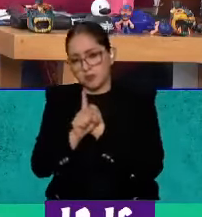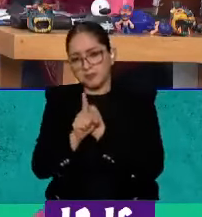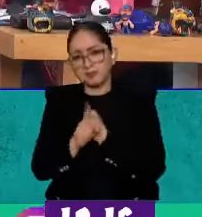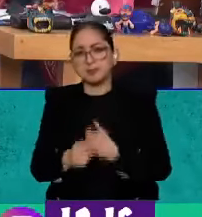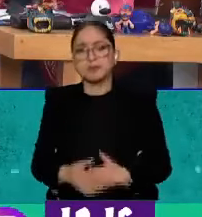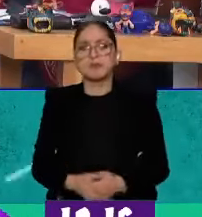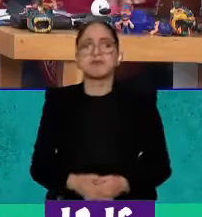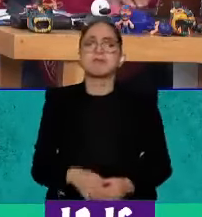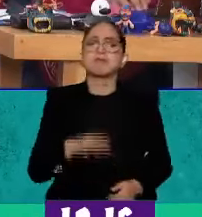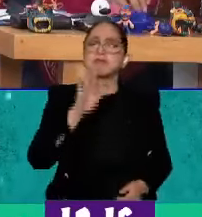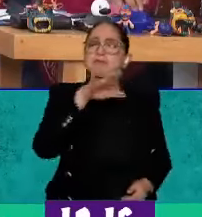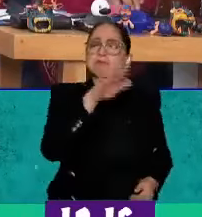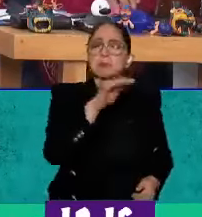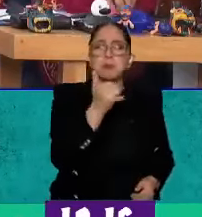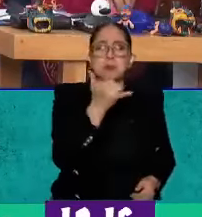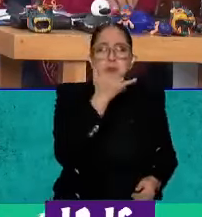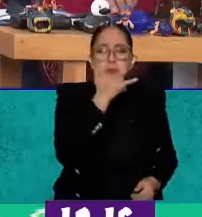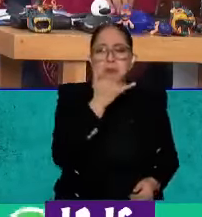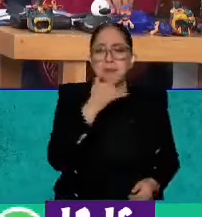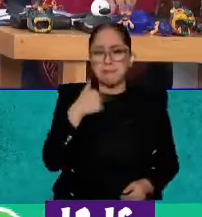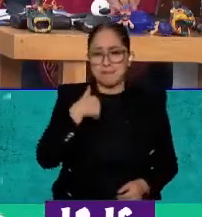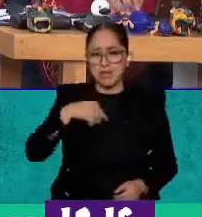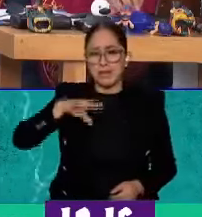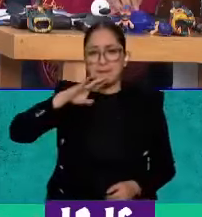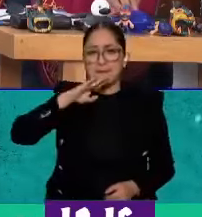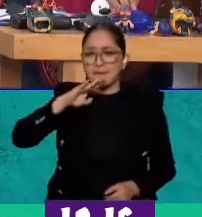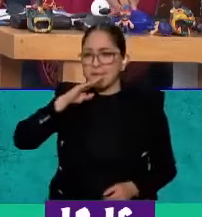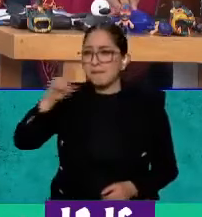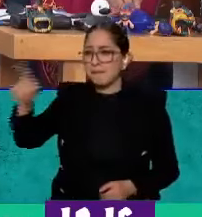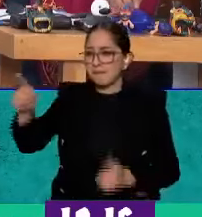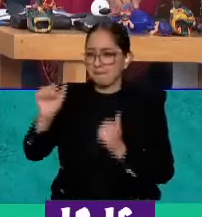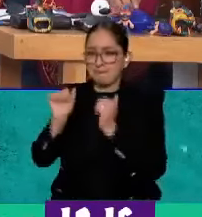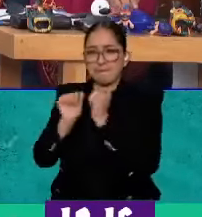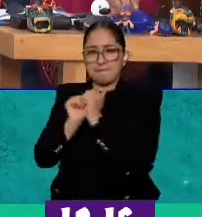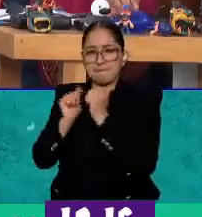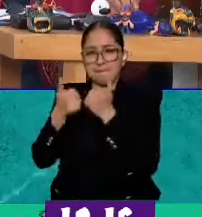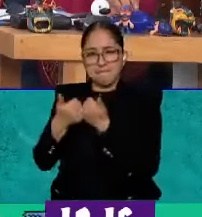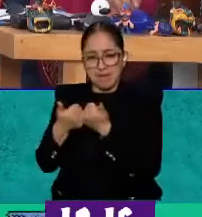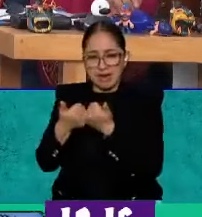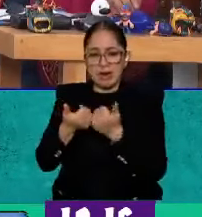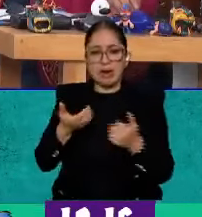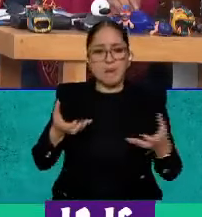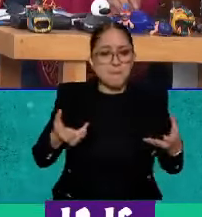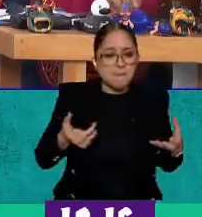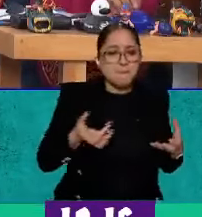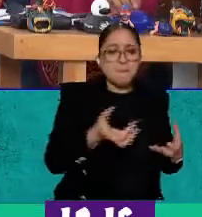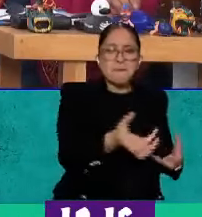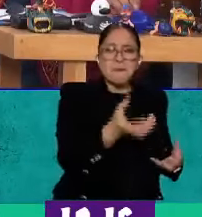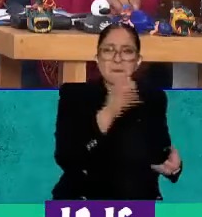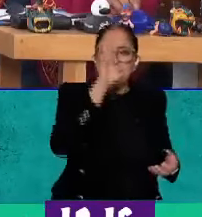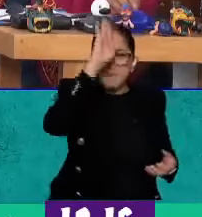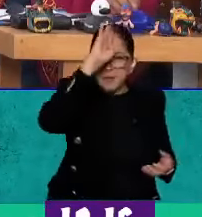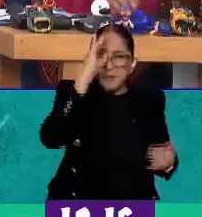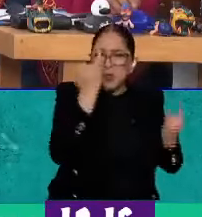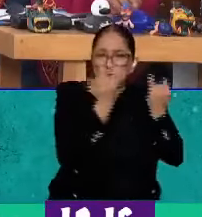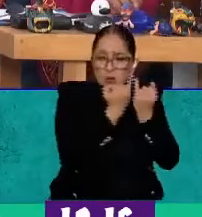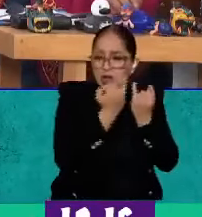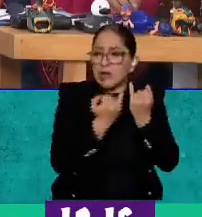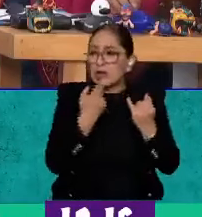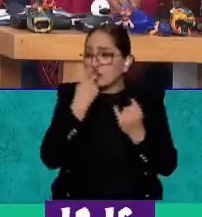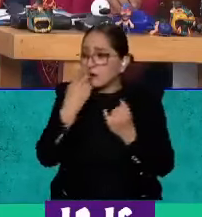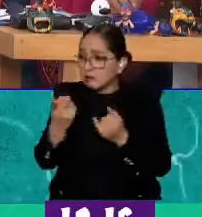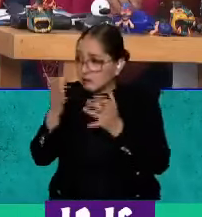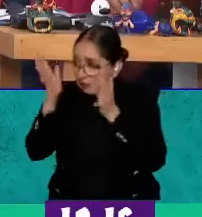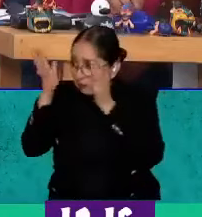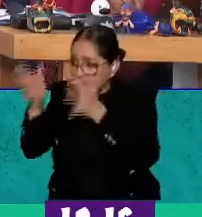Mi mamá mete hasta el pan de caja, el mal llamado pan de caja, porque dice que si no, afuera,